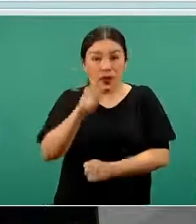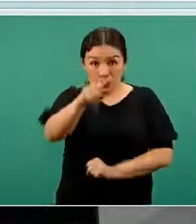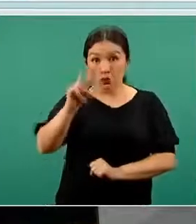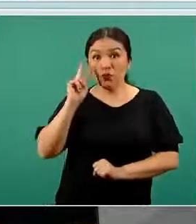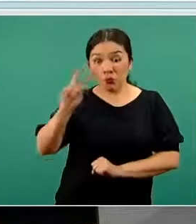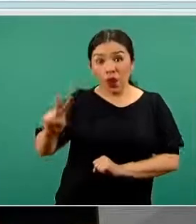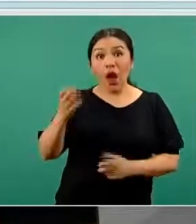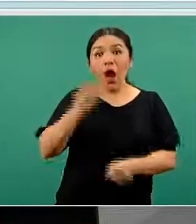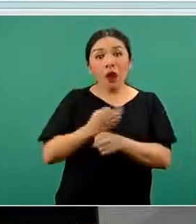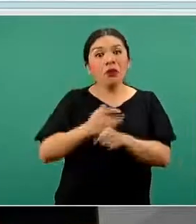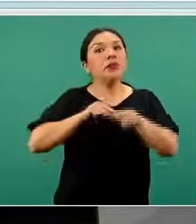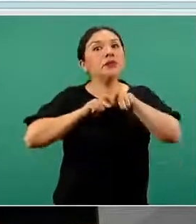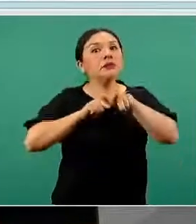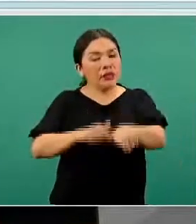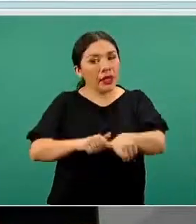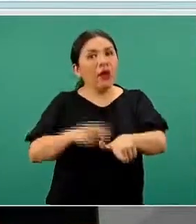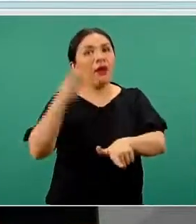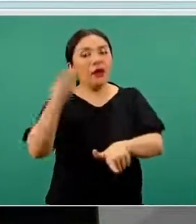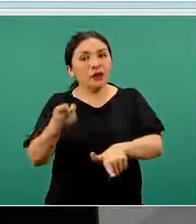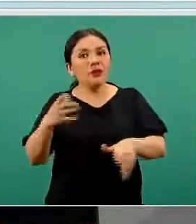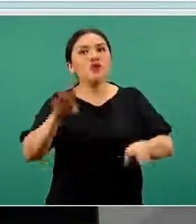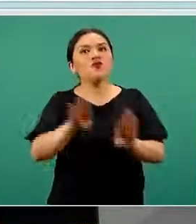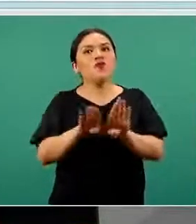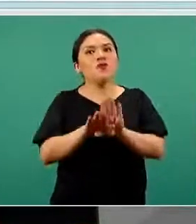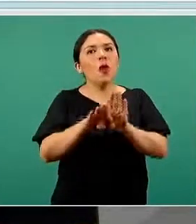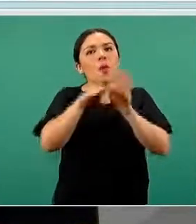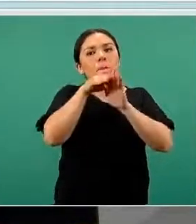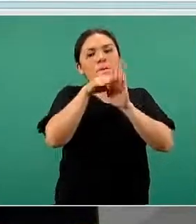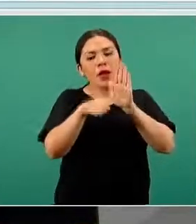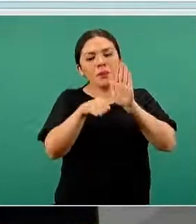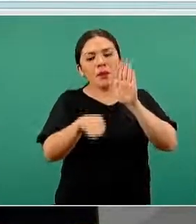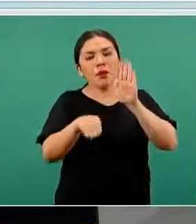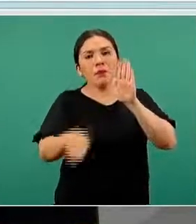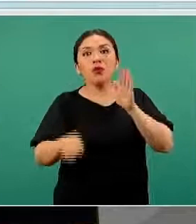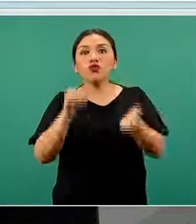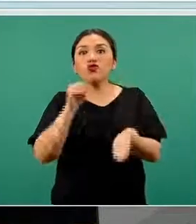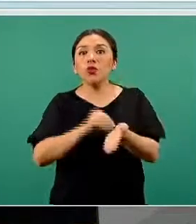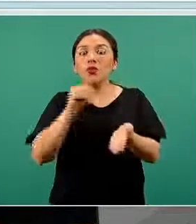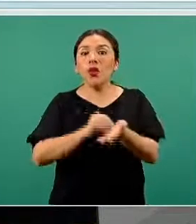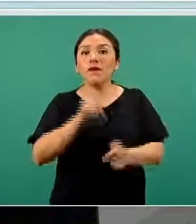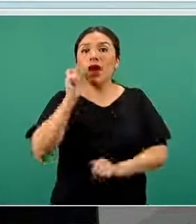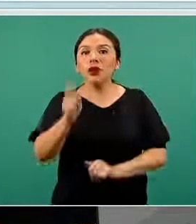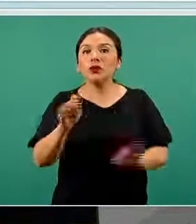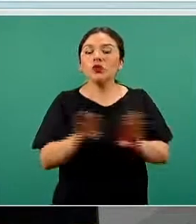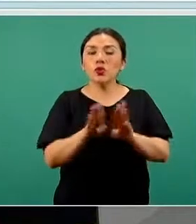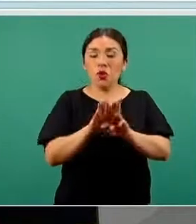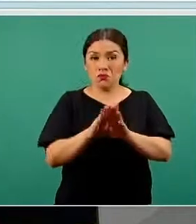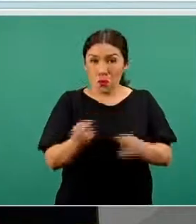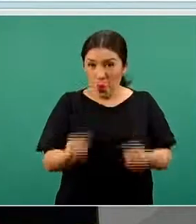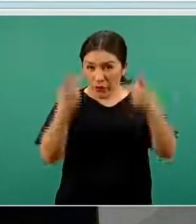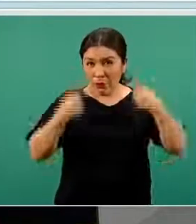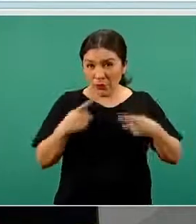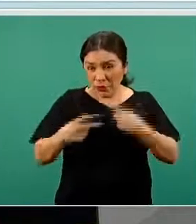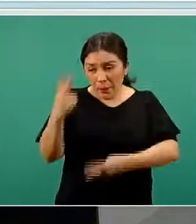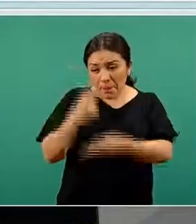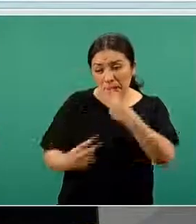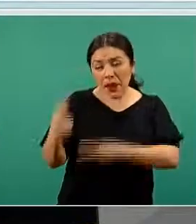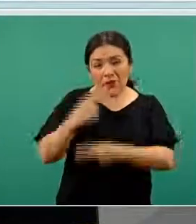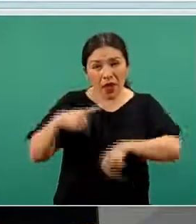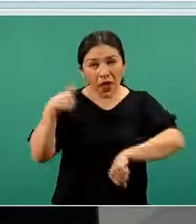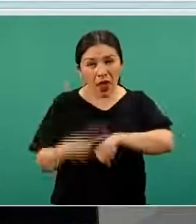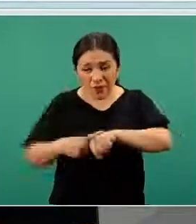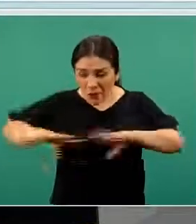ver, continúa esta parte descendiente de las curvas, tanto de los casos que se están